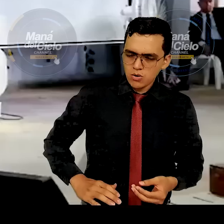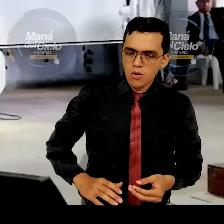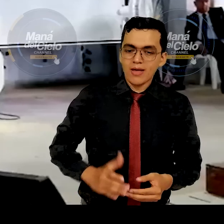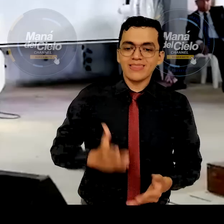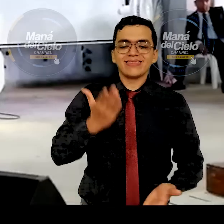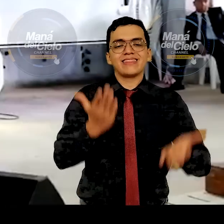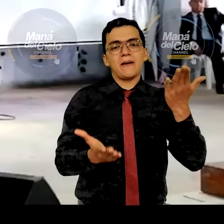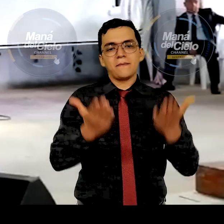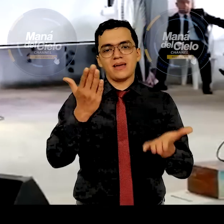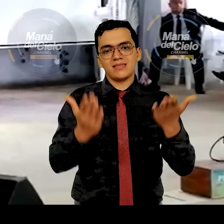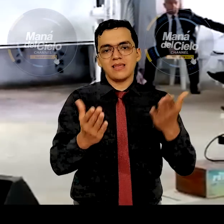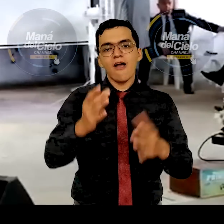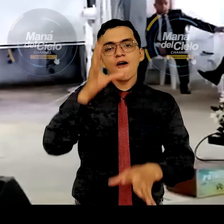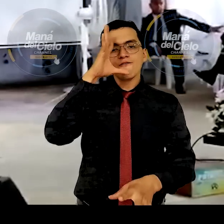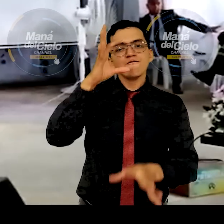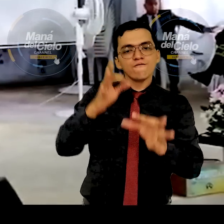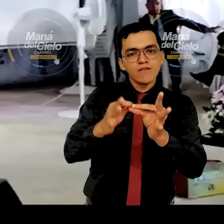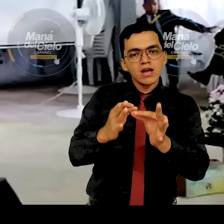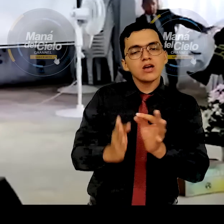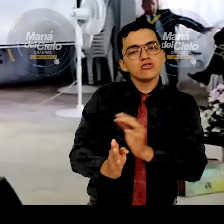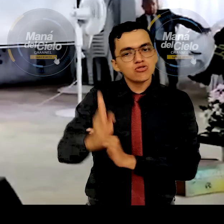Y le voy a hacer la pregunta: